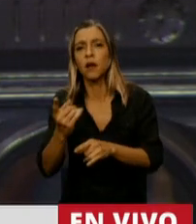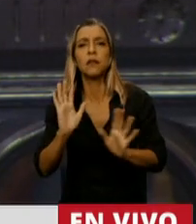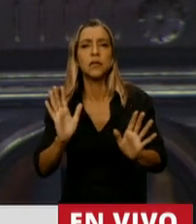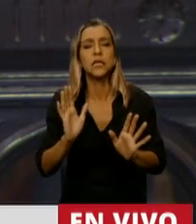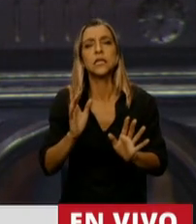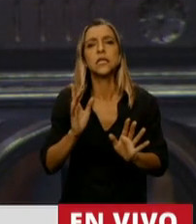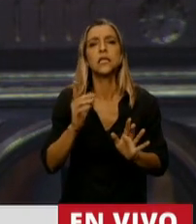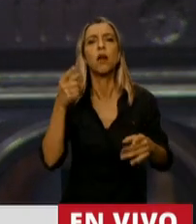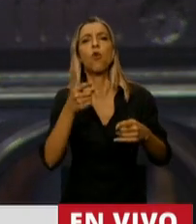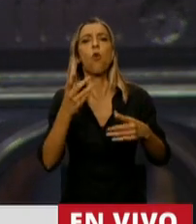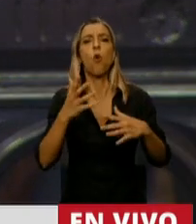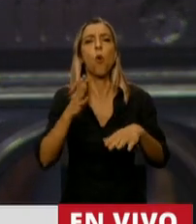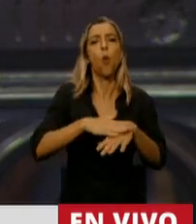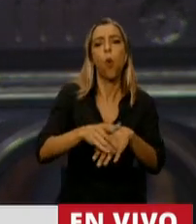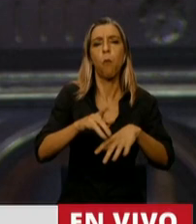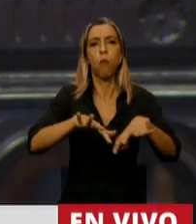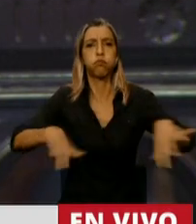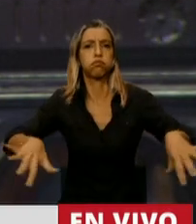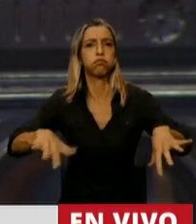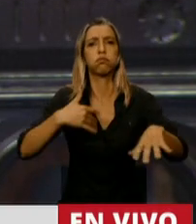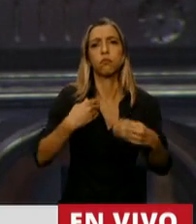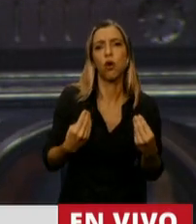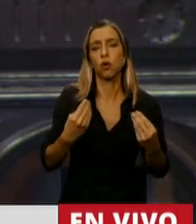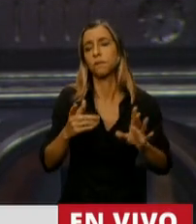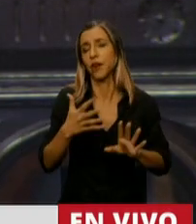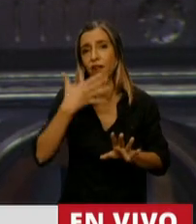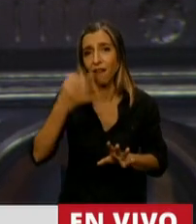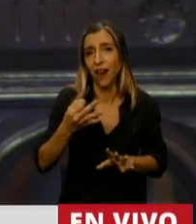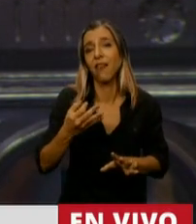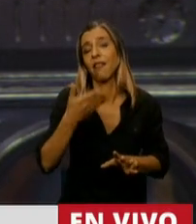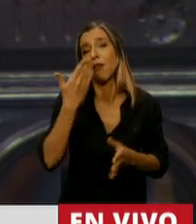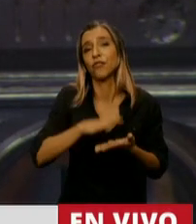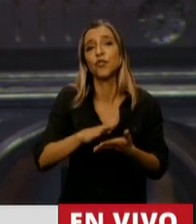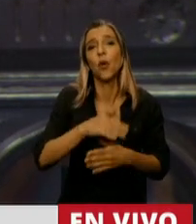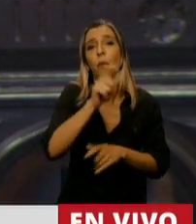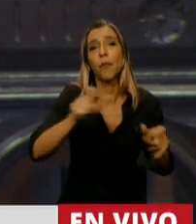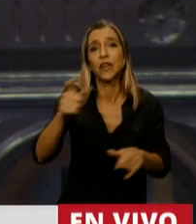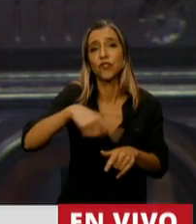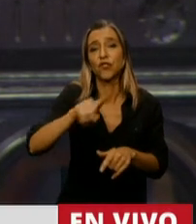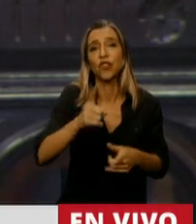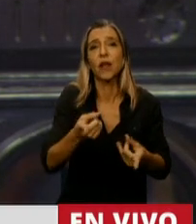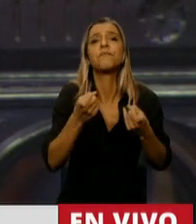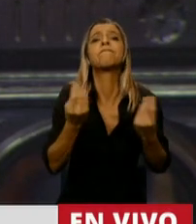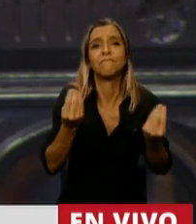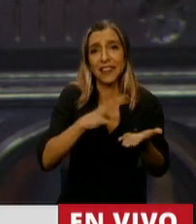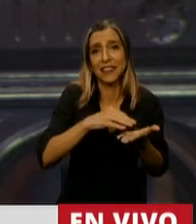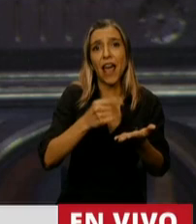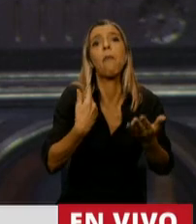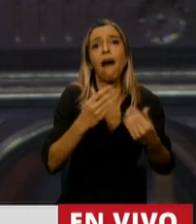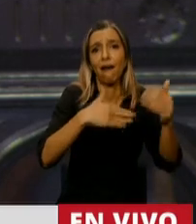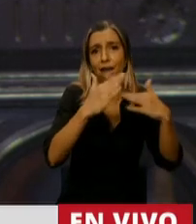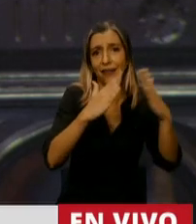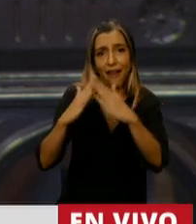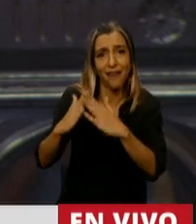grieta, que es la necesidad de la gente de tener tierra para vivir. Algunos decían, hay falta de confianza por las tomas